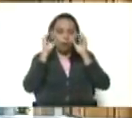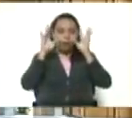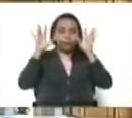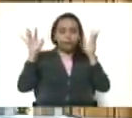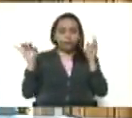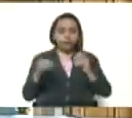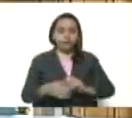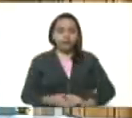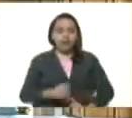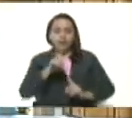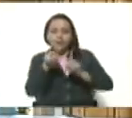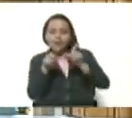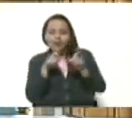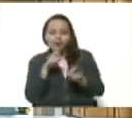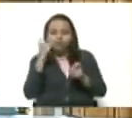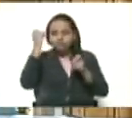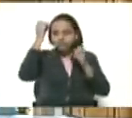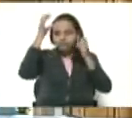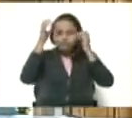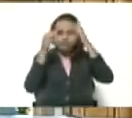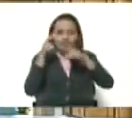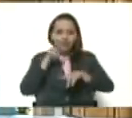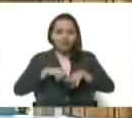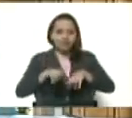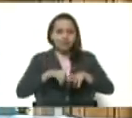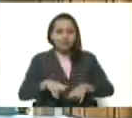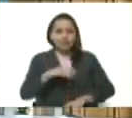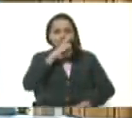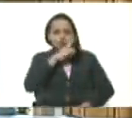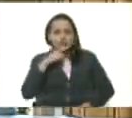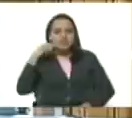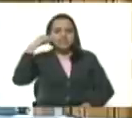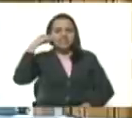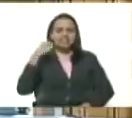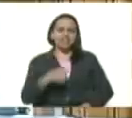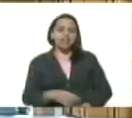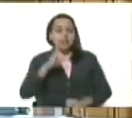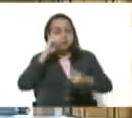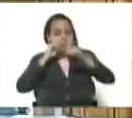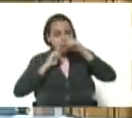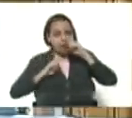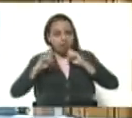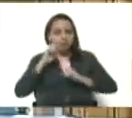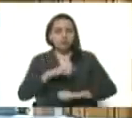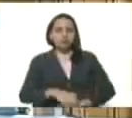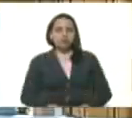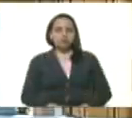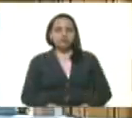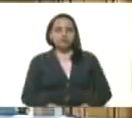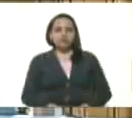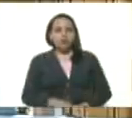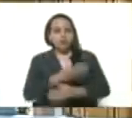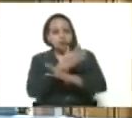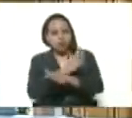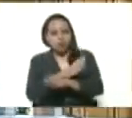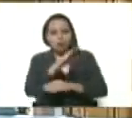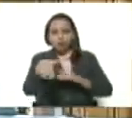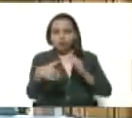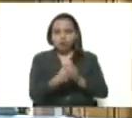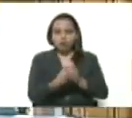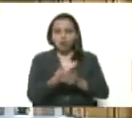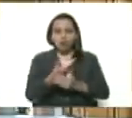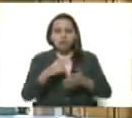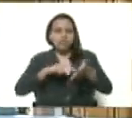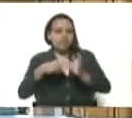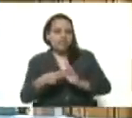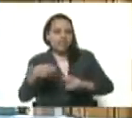sus preguntas ocurrentes, su sonrisa, su llanto, sus juegos, todo lo que es niño,